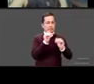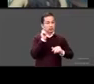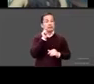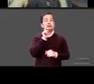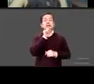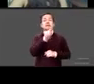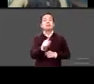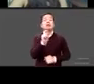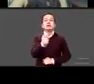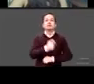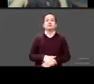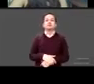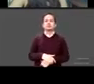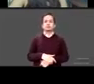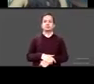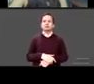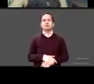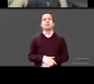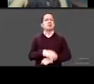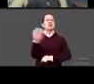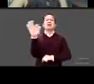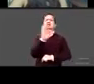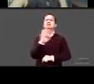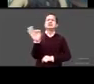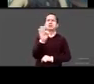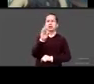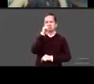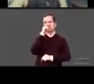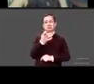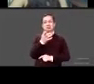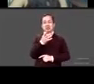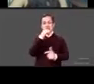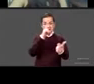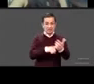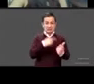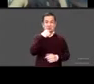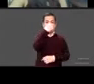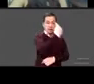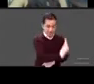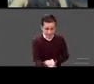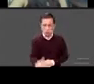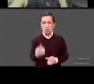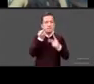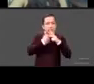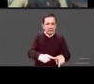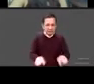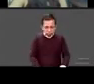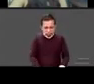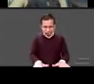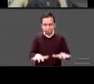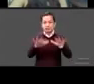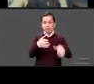que en el caso de la violencia crónica en los primeros años de vida, no solamente es